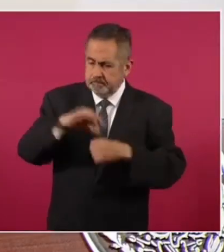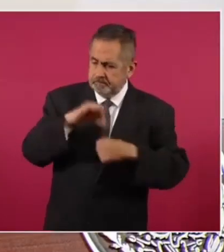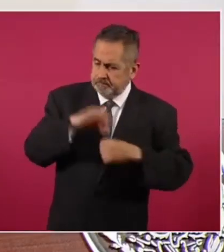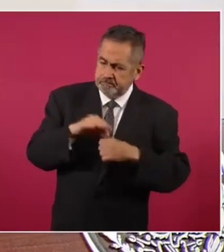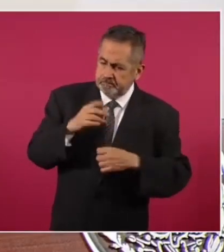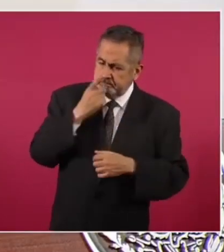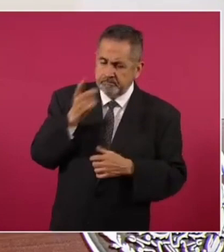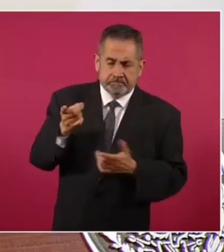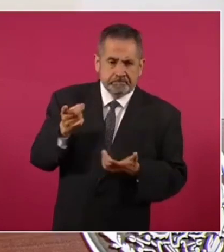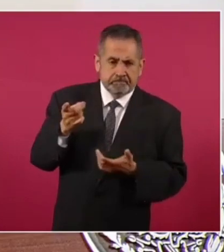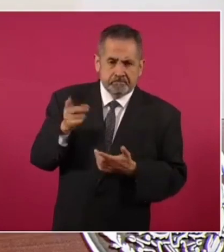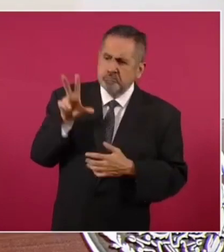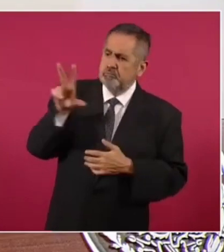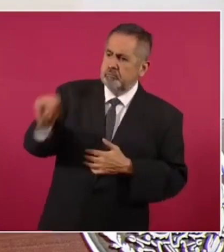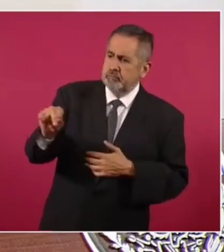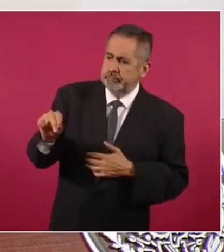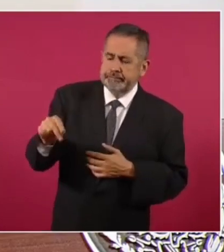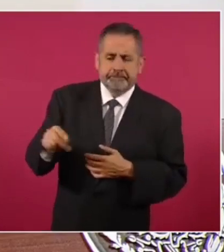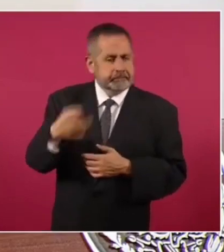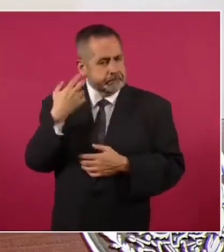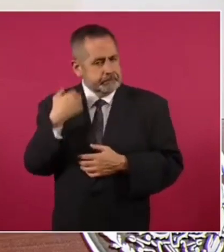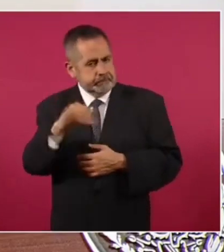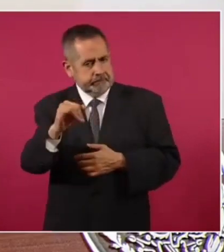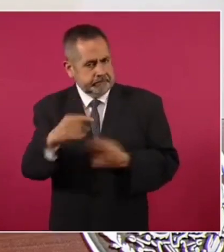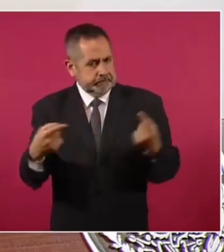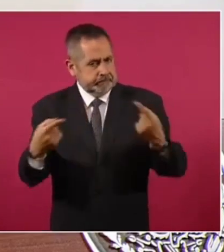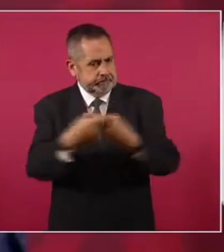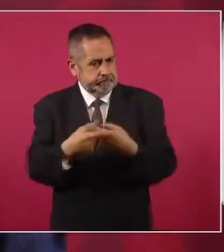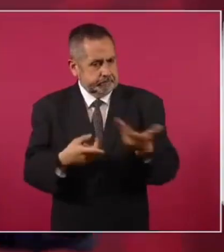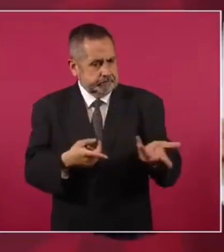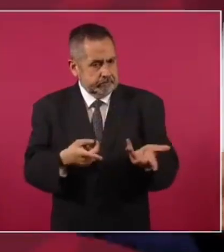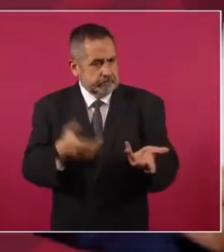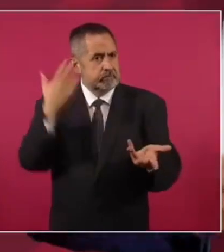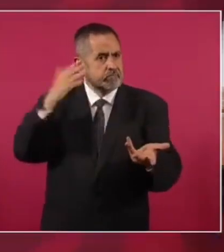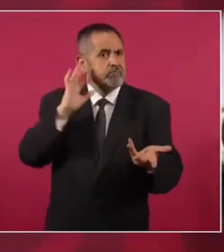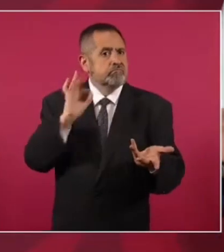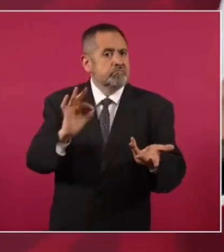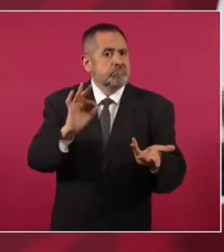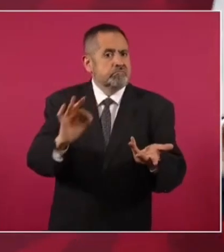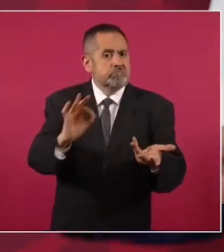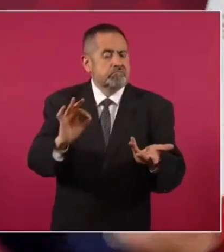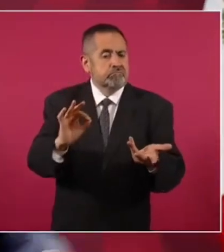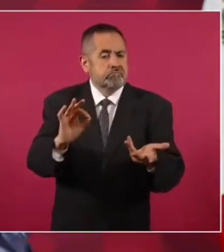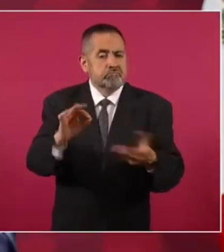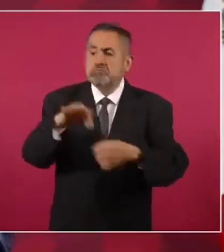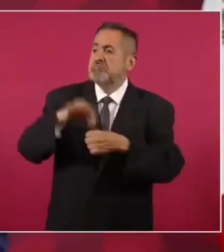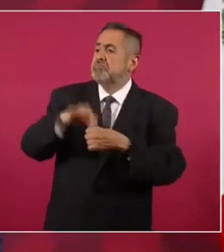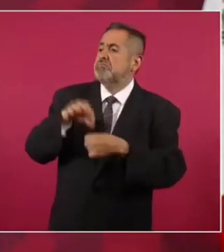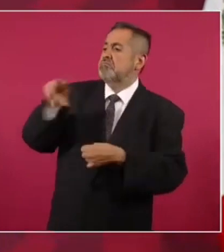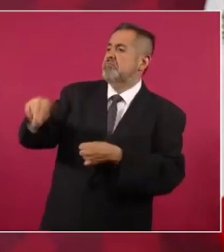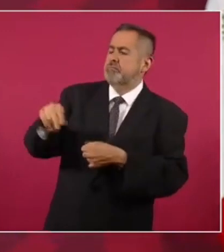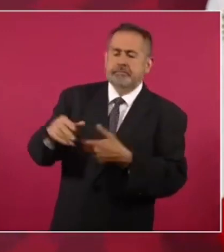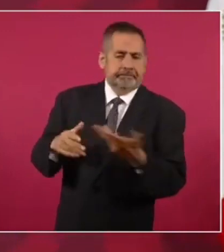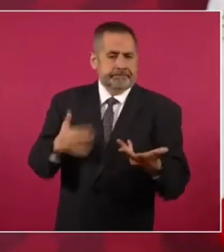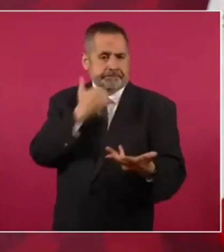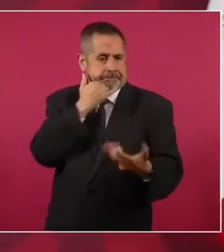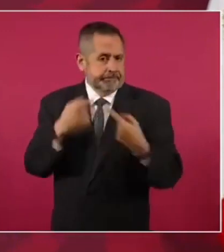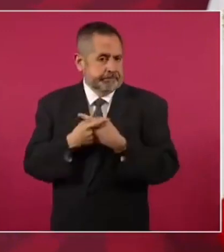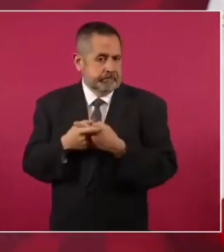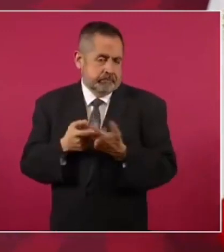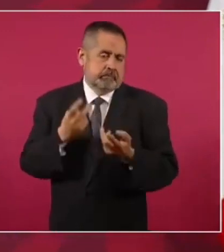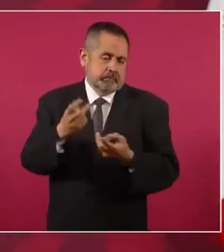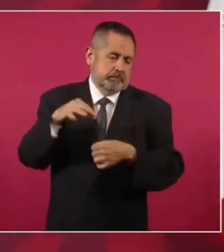votaran en contra de que continúe el ejército ayudando en tareas de seguridad.